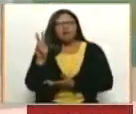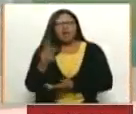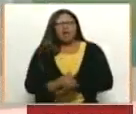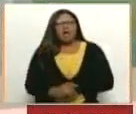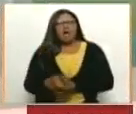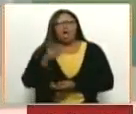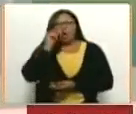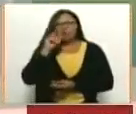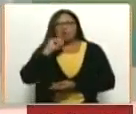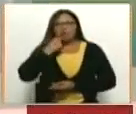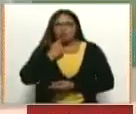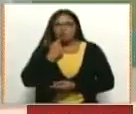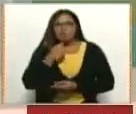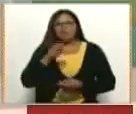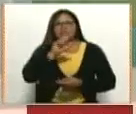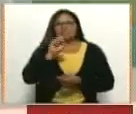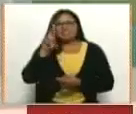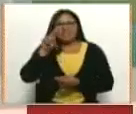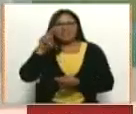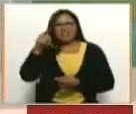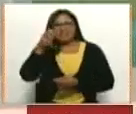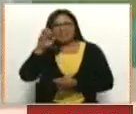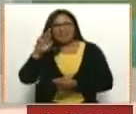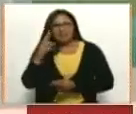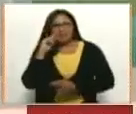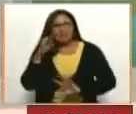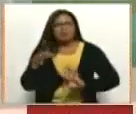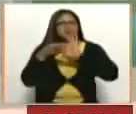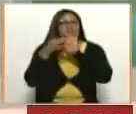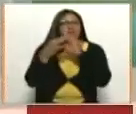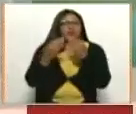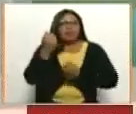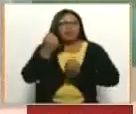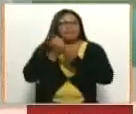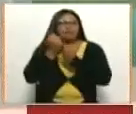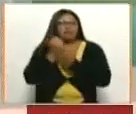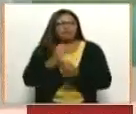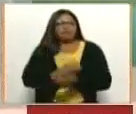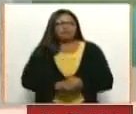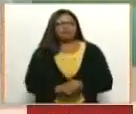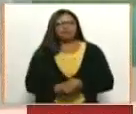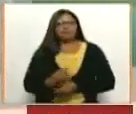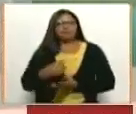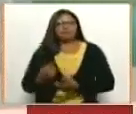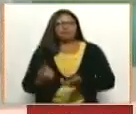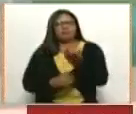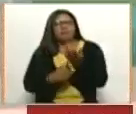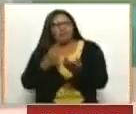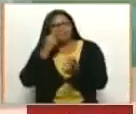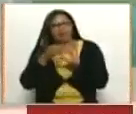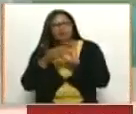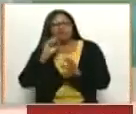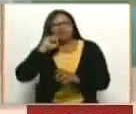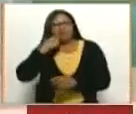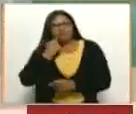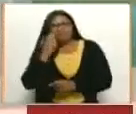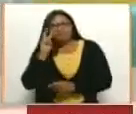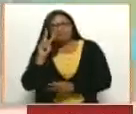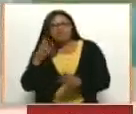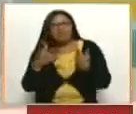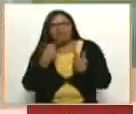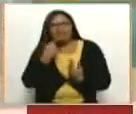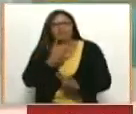muy importante, un punto muy importante, porque se sigue estrechando estos lazos de integración, de hermandad y de cooperación con nuestros hermanos de Rusia. Vamos a ver qué ha dicho